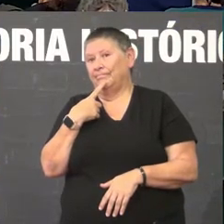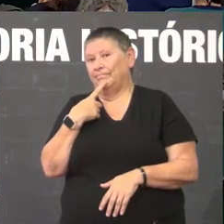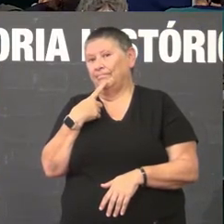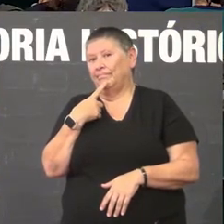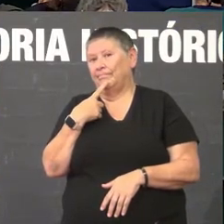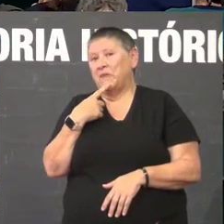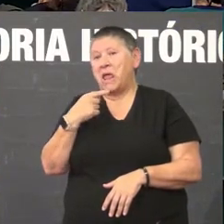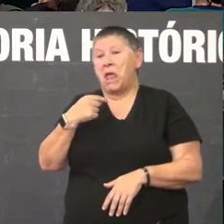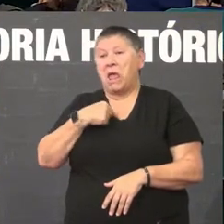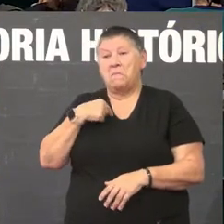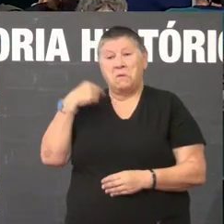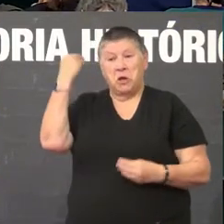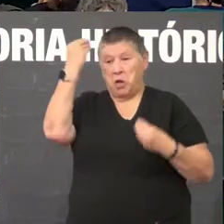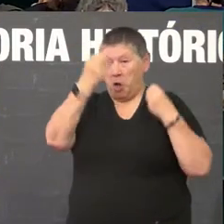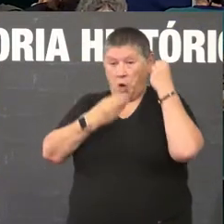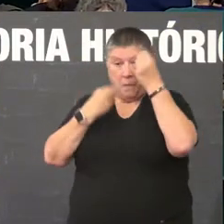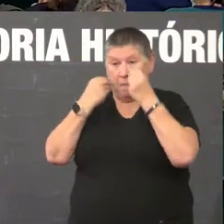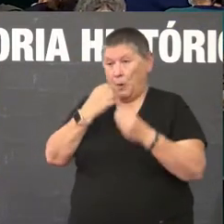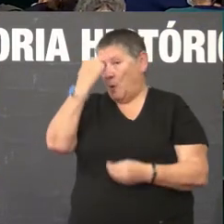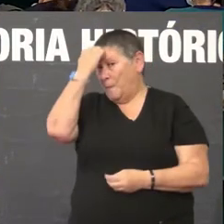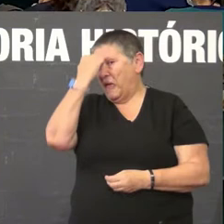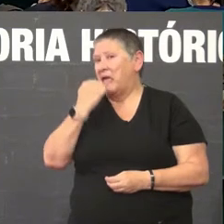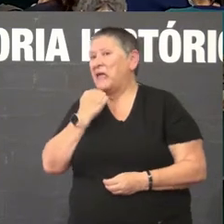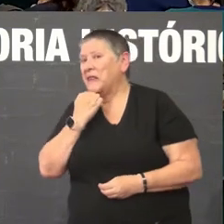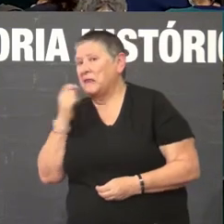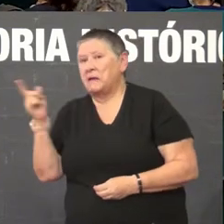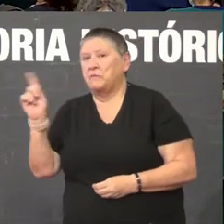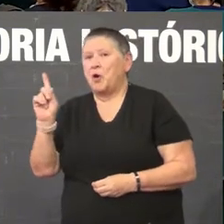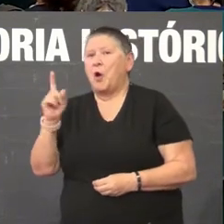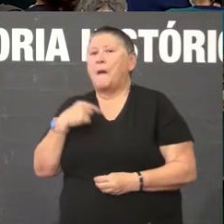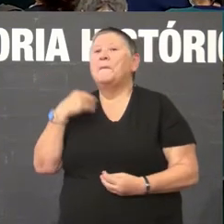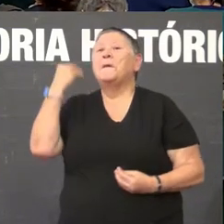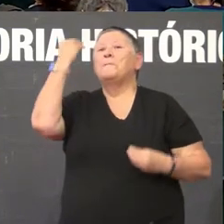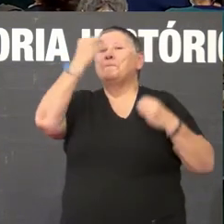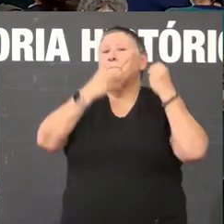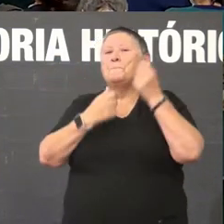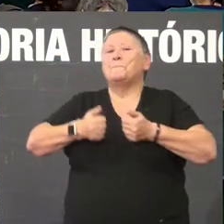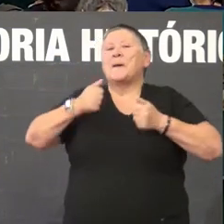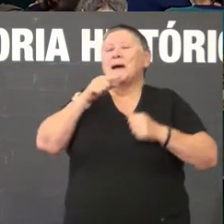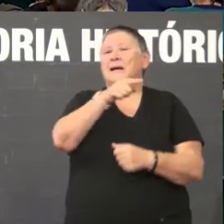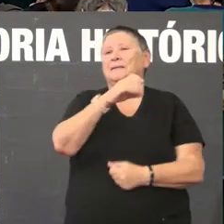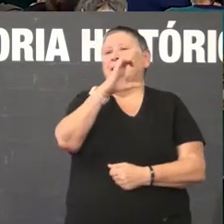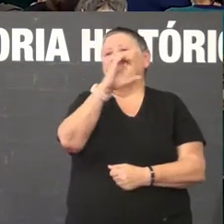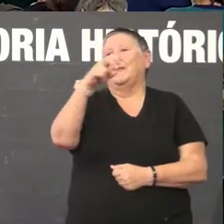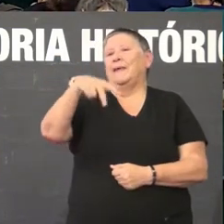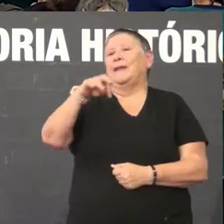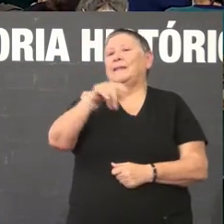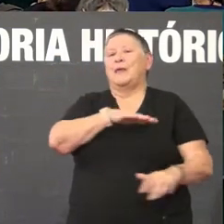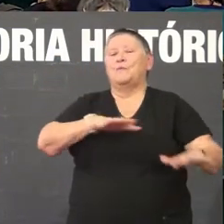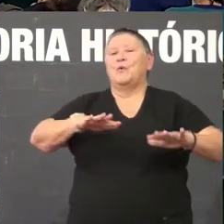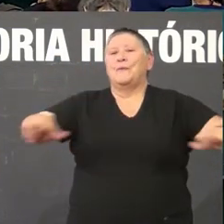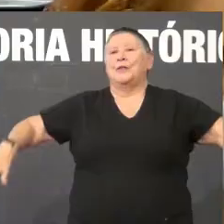non me preocupa ETA, quienes de verdad me preocupan son la CNT e el Movimiento Libertario.